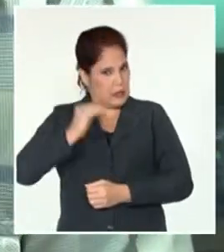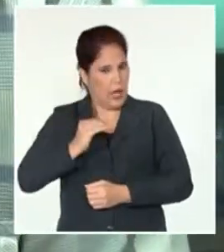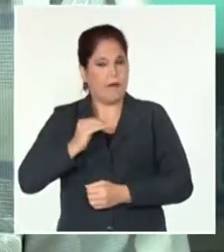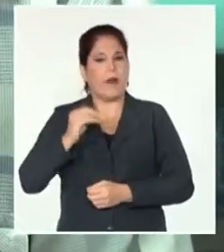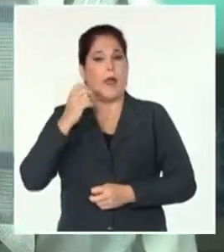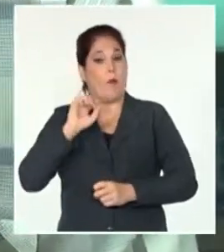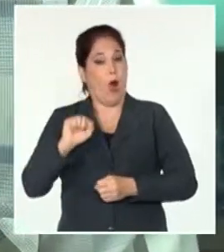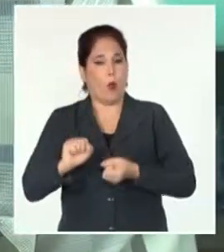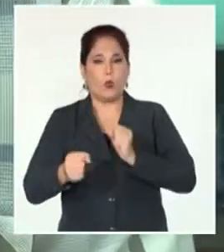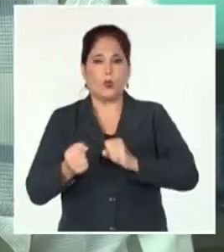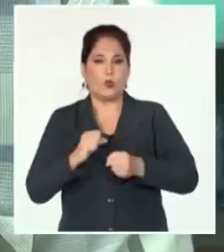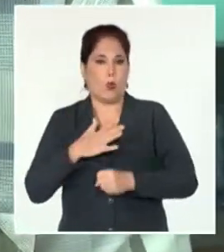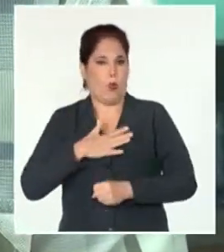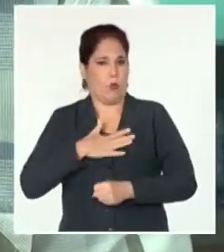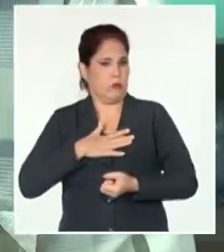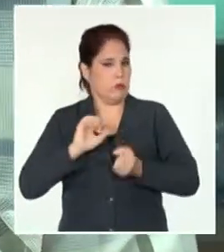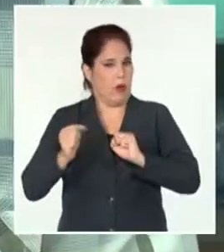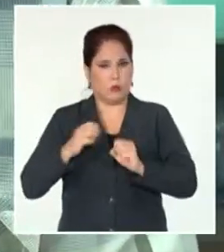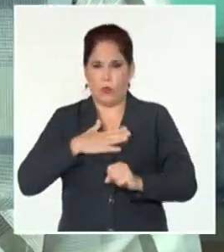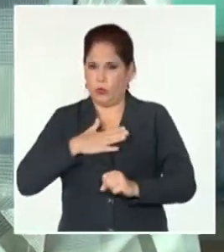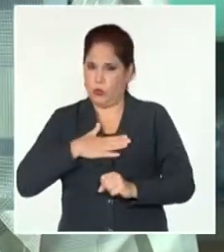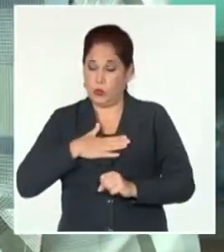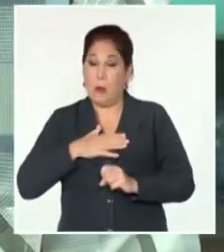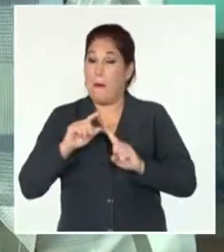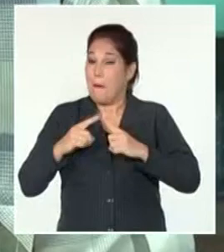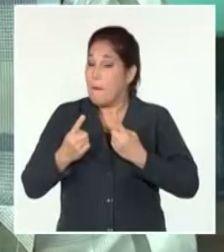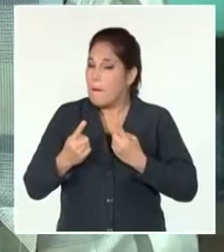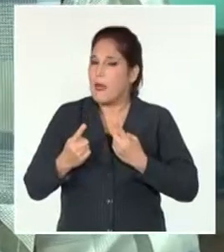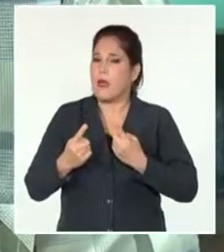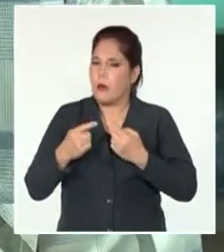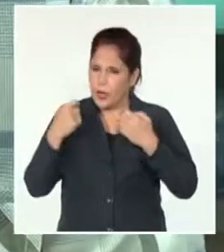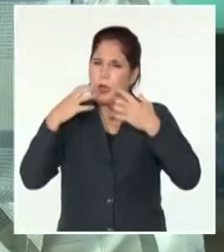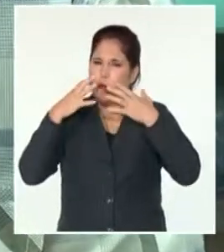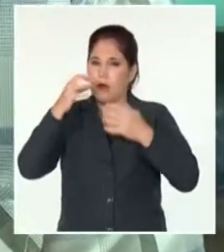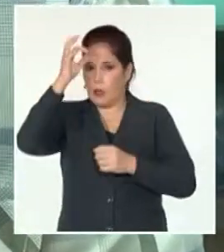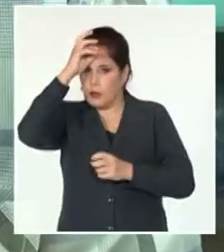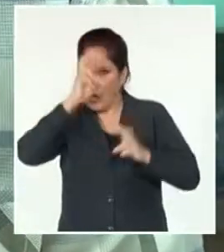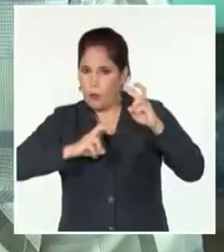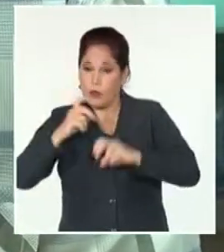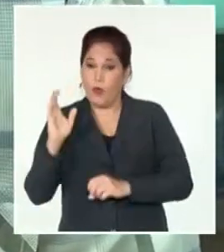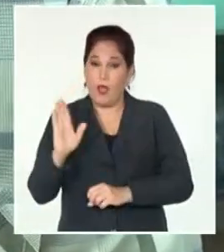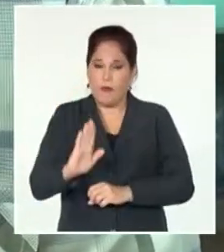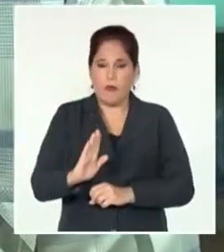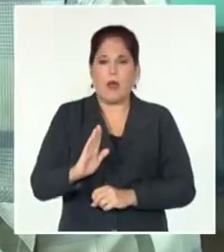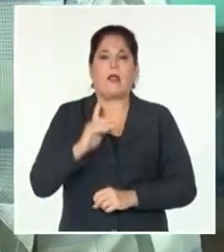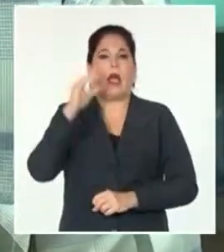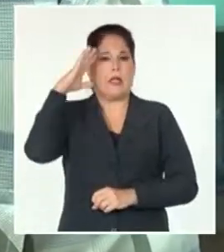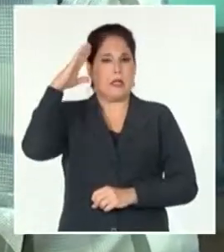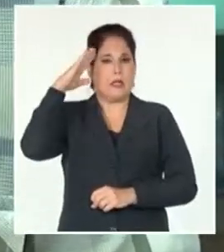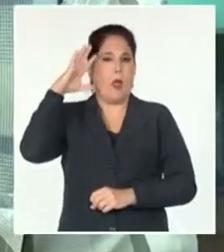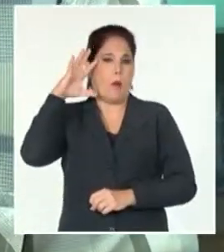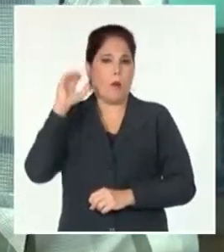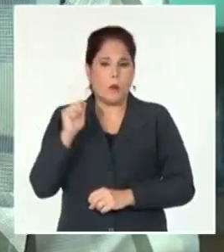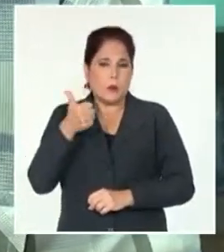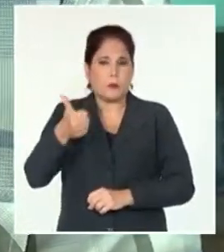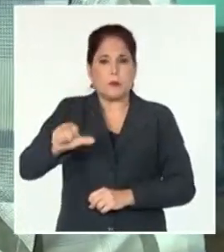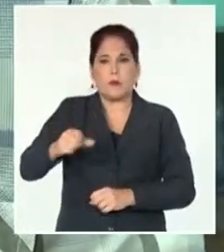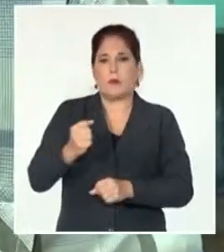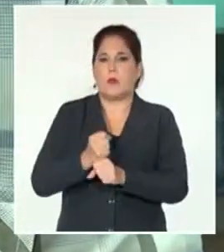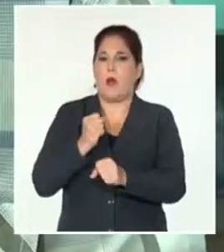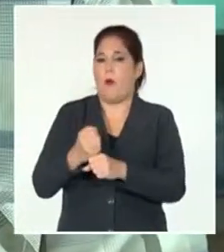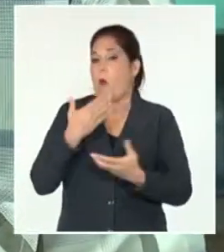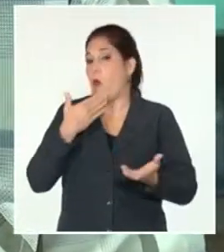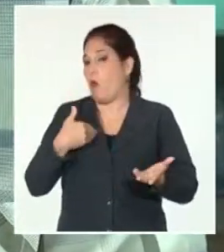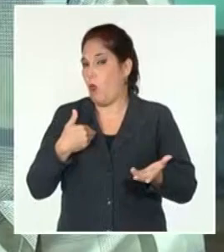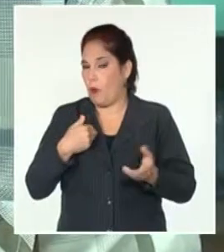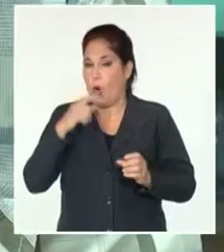nos vamos funcionando con todos los sistemas que están establecidos a partir de las normas que están establecidas por la Contraloría y todas las